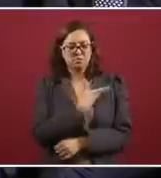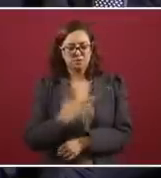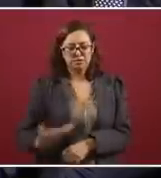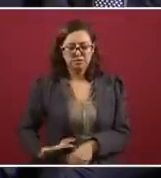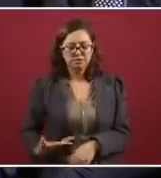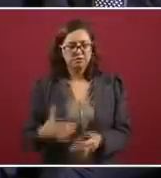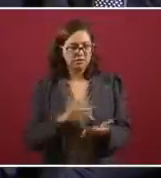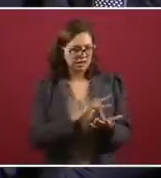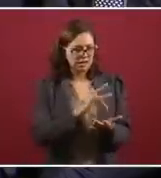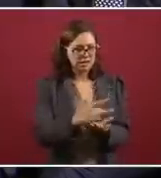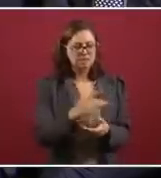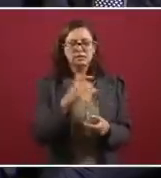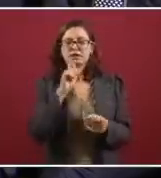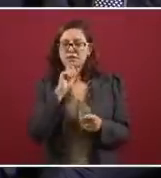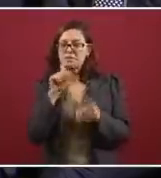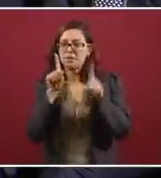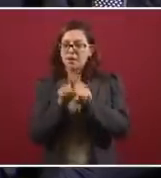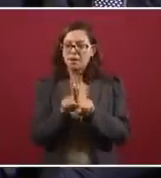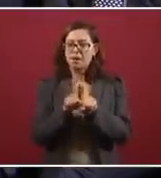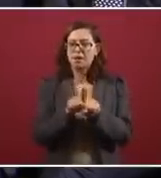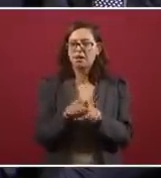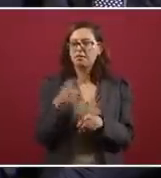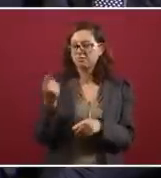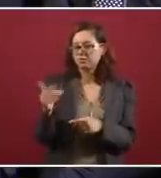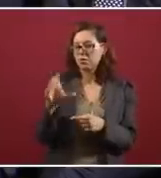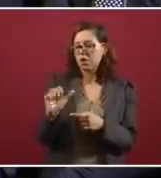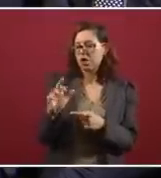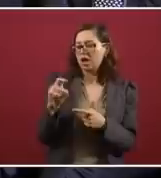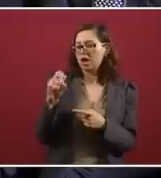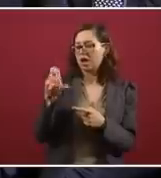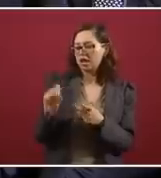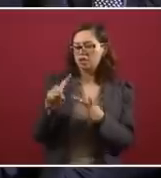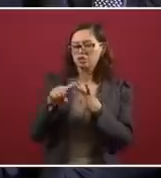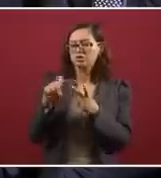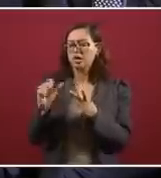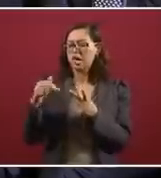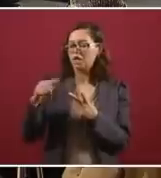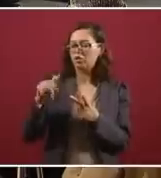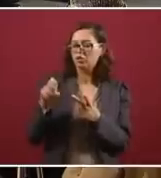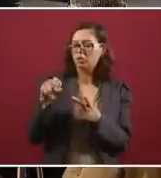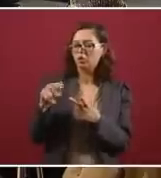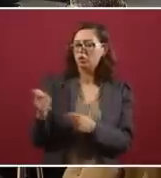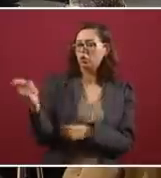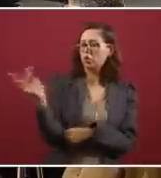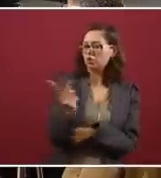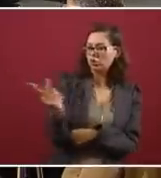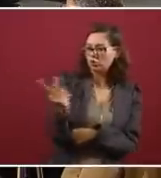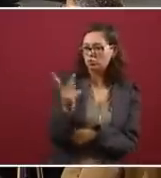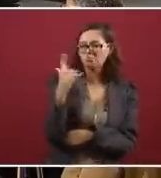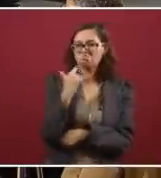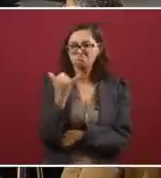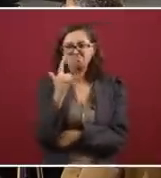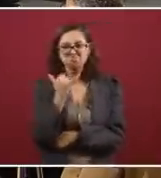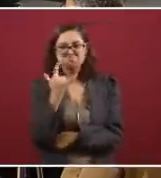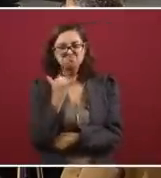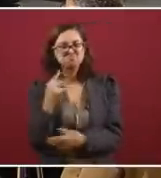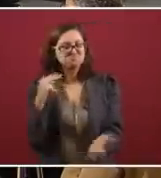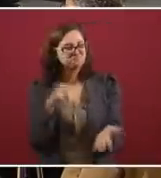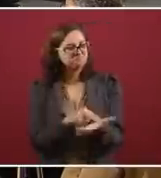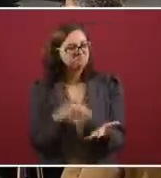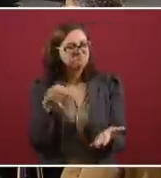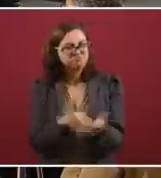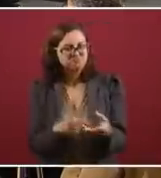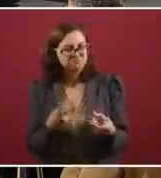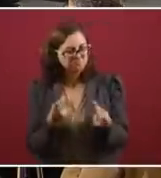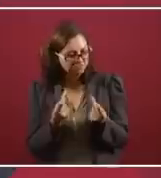agradecerle a Carlos y a Salazar y a Antonio del Valle también el empeño que han puesto en que